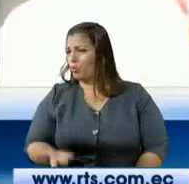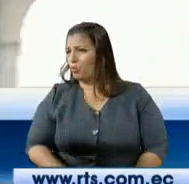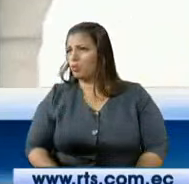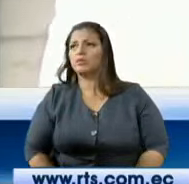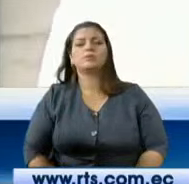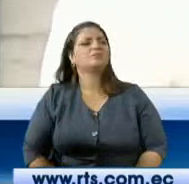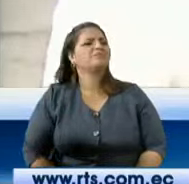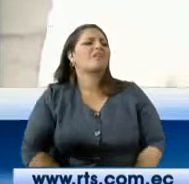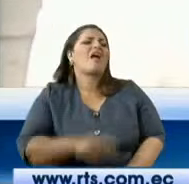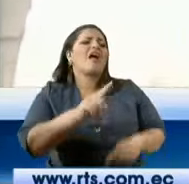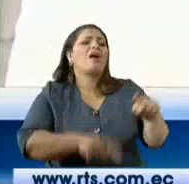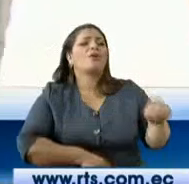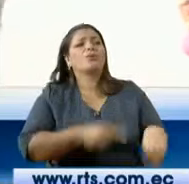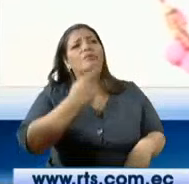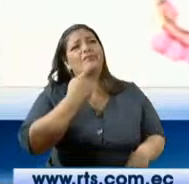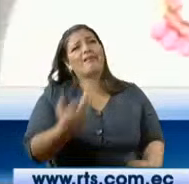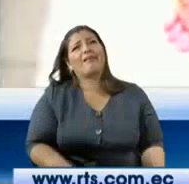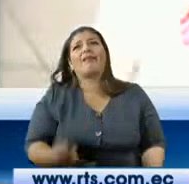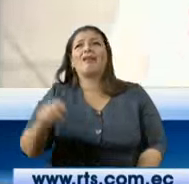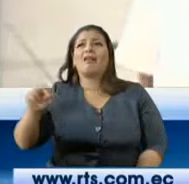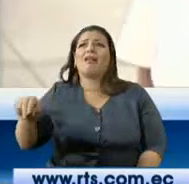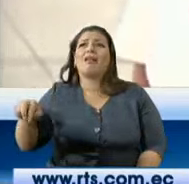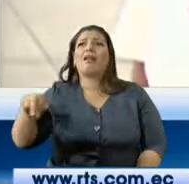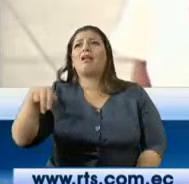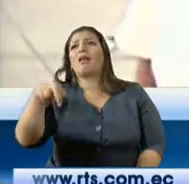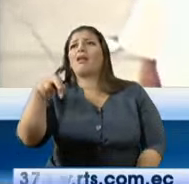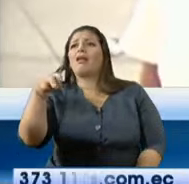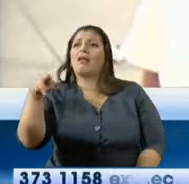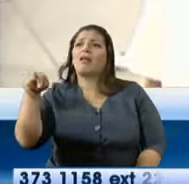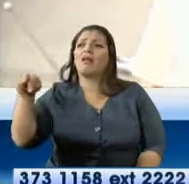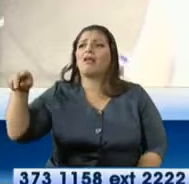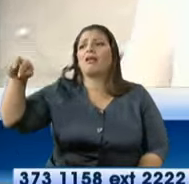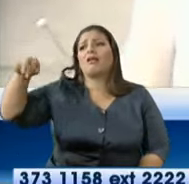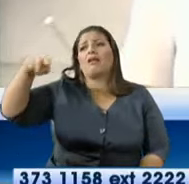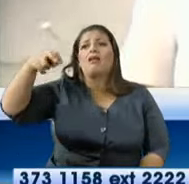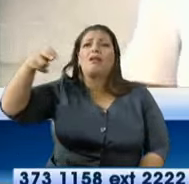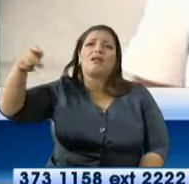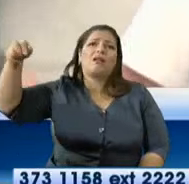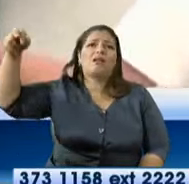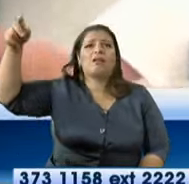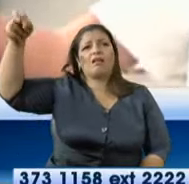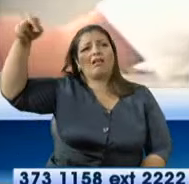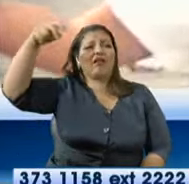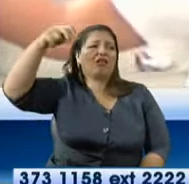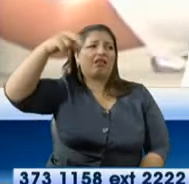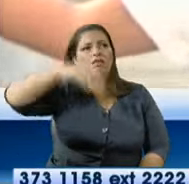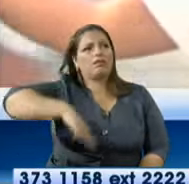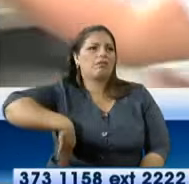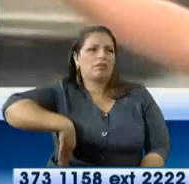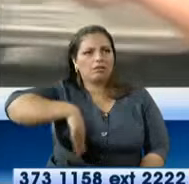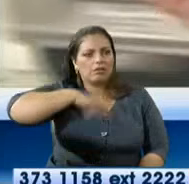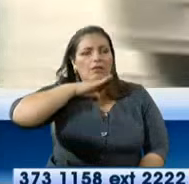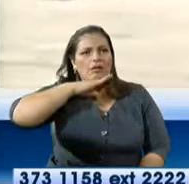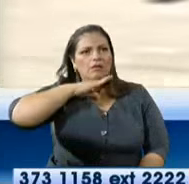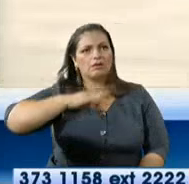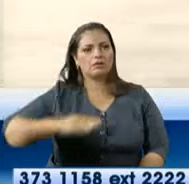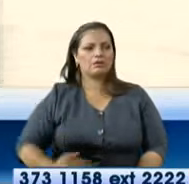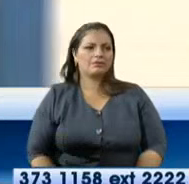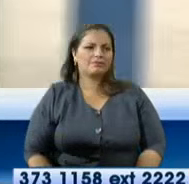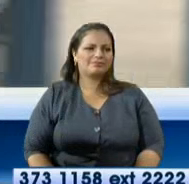que es muchas vueltas. Cinco, creo que di de casi más de 10 minutos cruzando el puente. A ver, vamos para graficarlas. Claro, aquí no hay